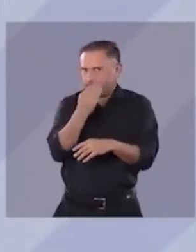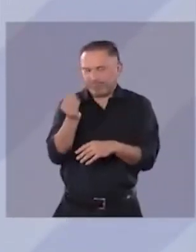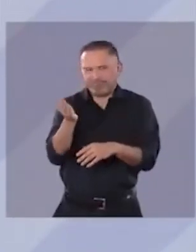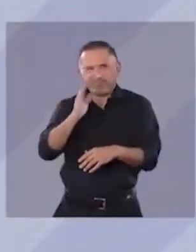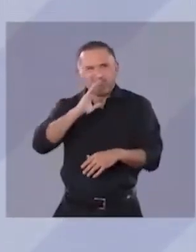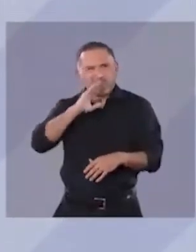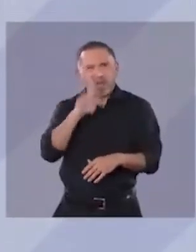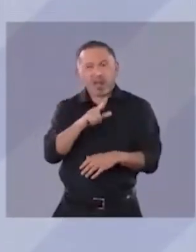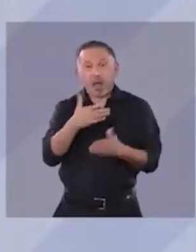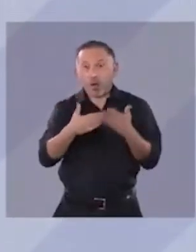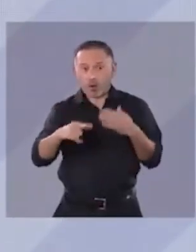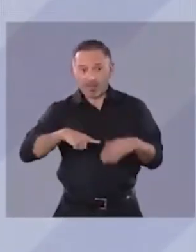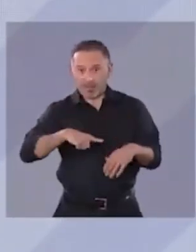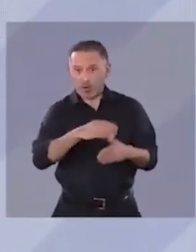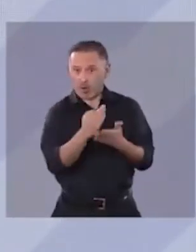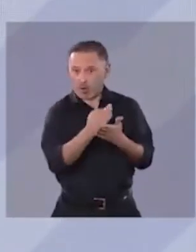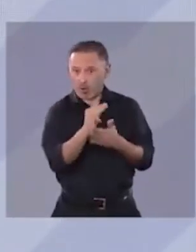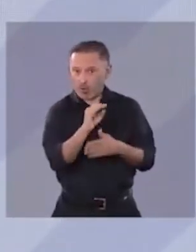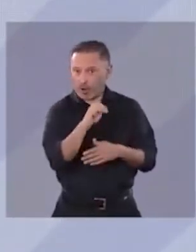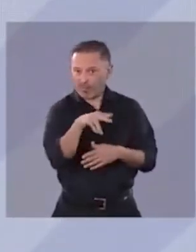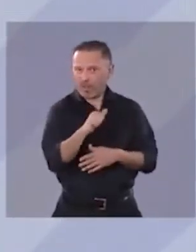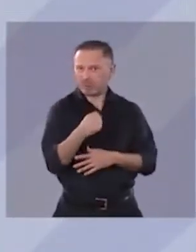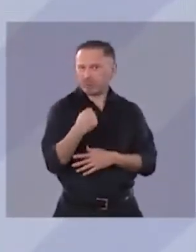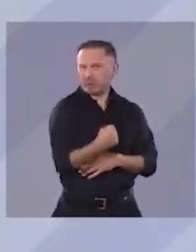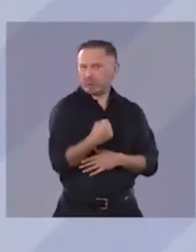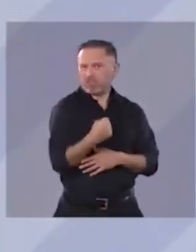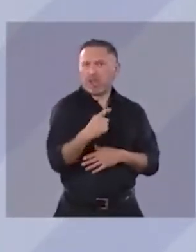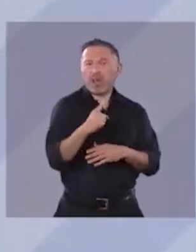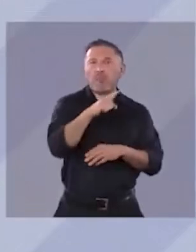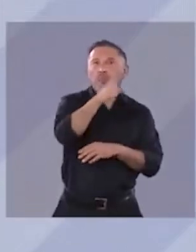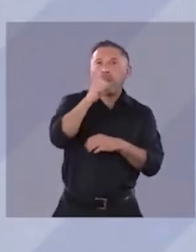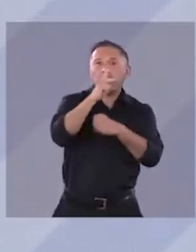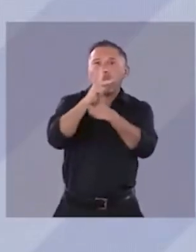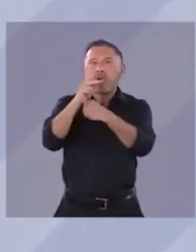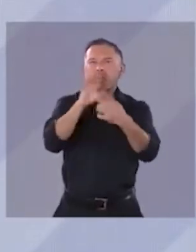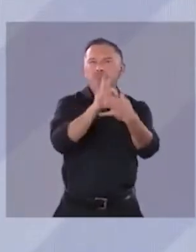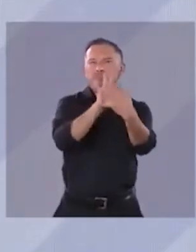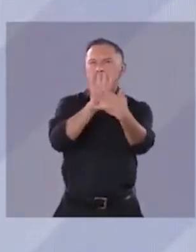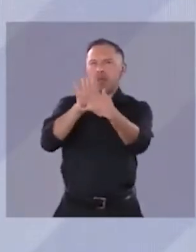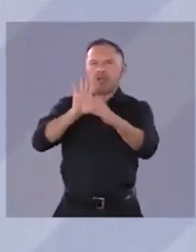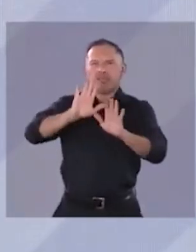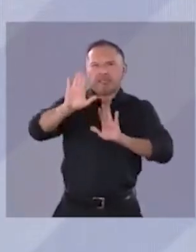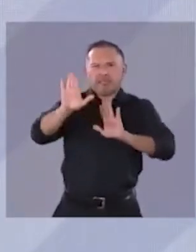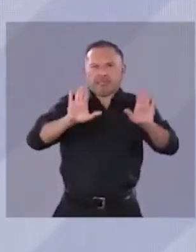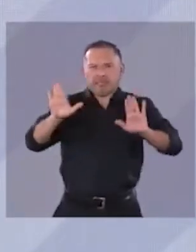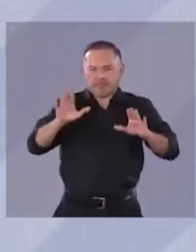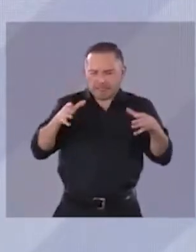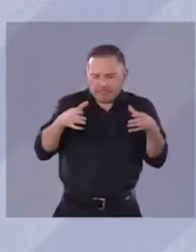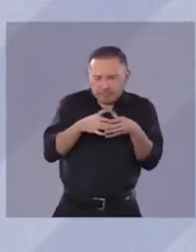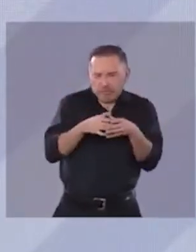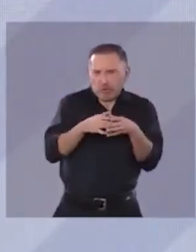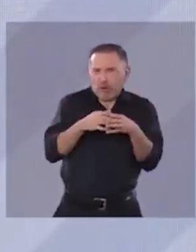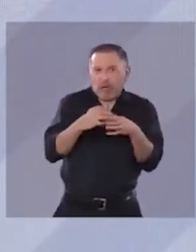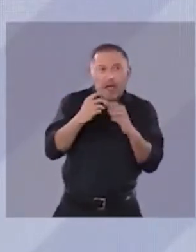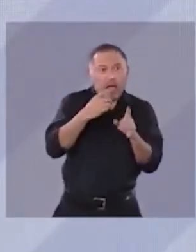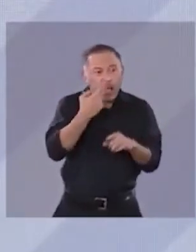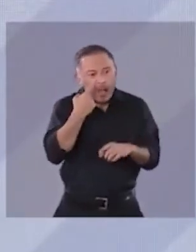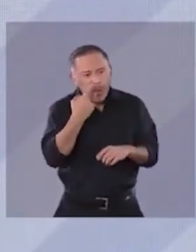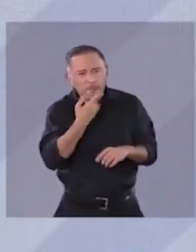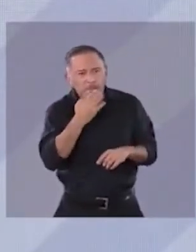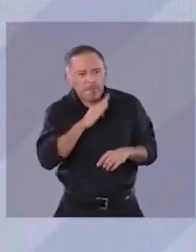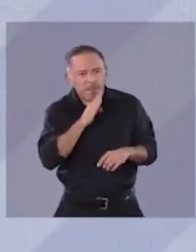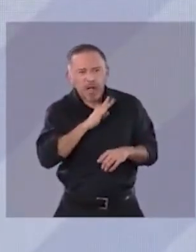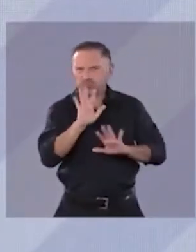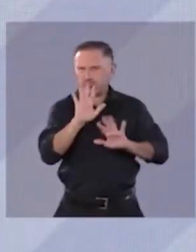de Morena, pues obviamente se ha alejado del mundo para que no lo critiquen. La política exterior de mi gobierno tendrá dos brújulas.